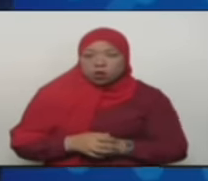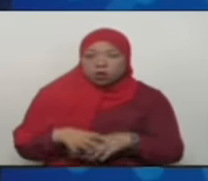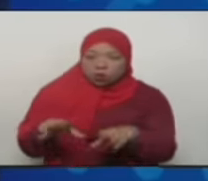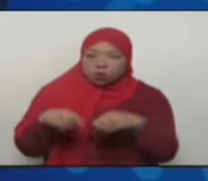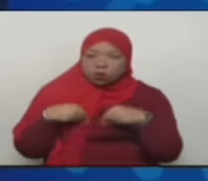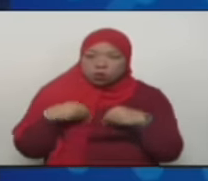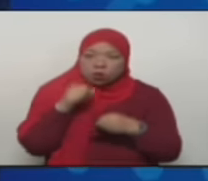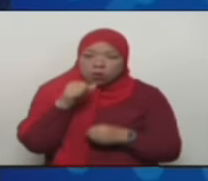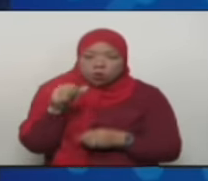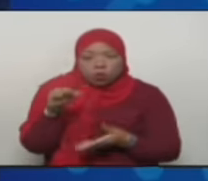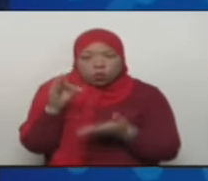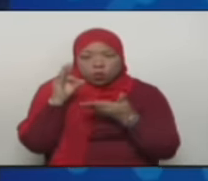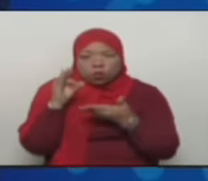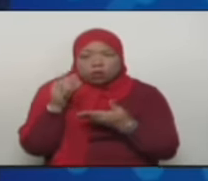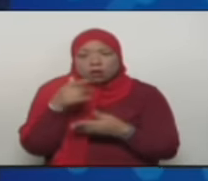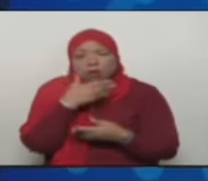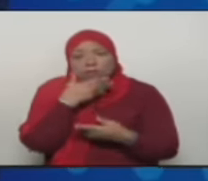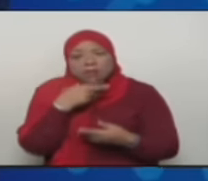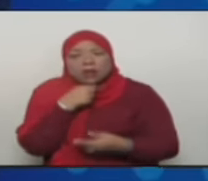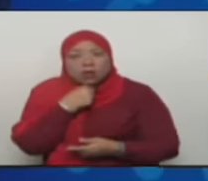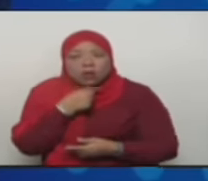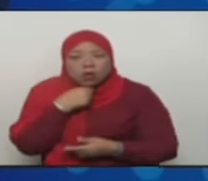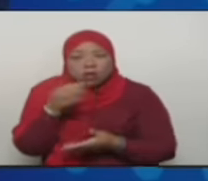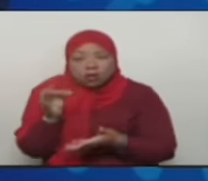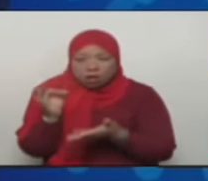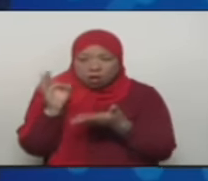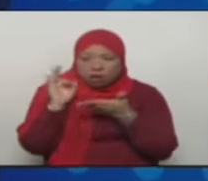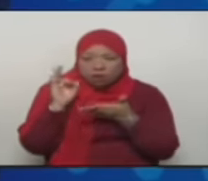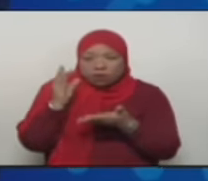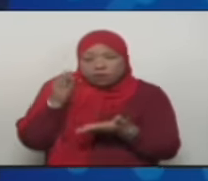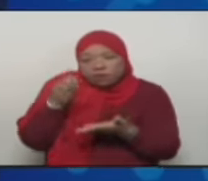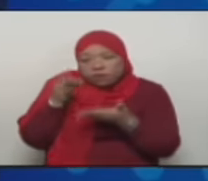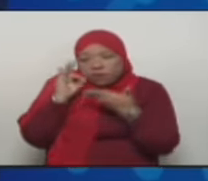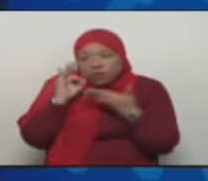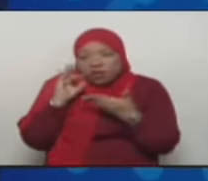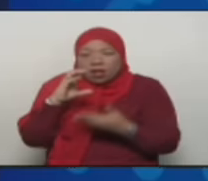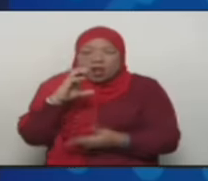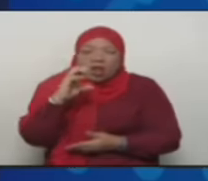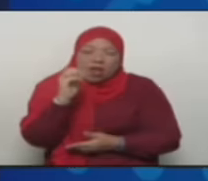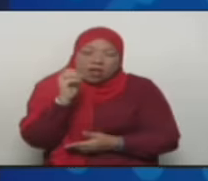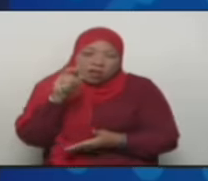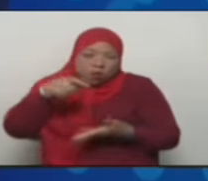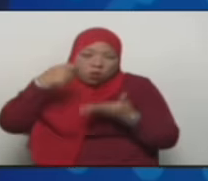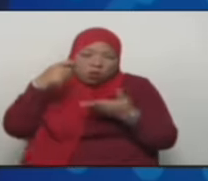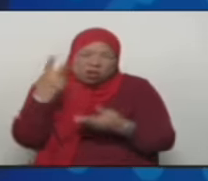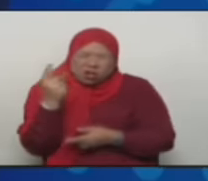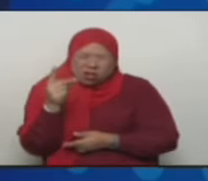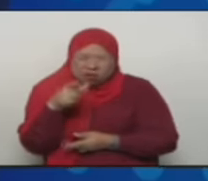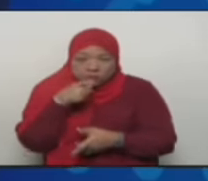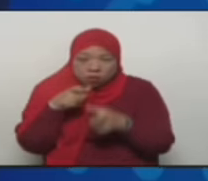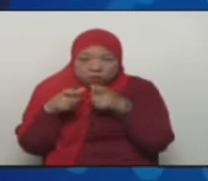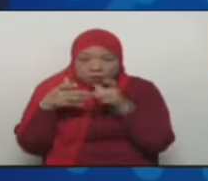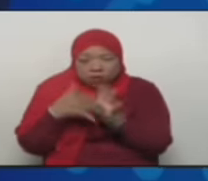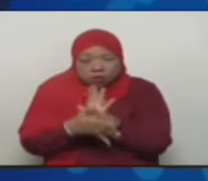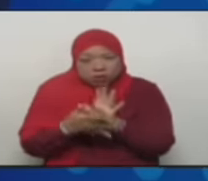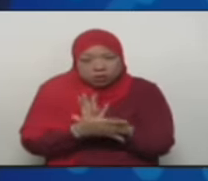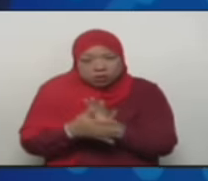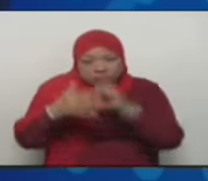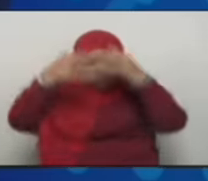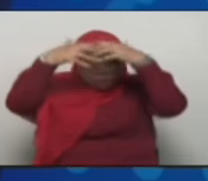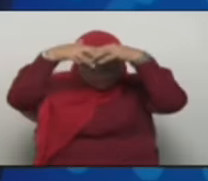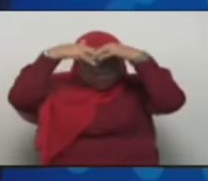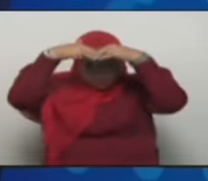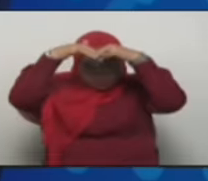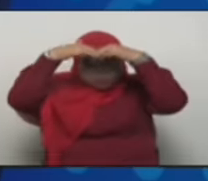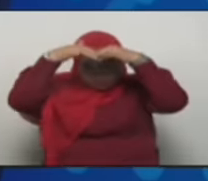el malojillo? Pues yo prefiero café. ¿Prefieres café? Un sí. Café para Jorge. Segunda pregunta, ¿cómo es la cosa del lóbulo frontal, que